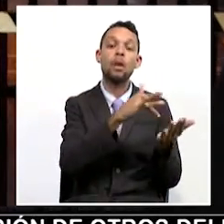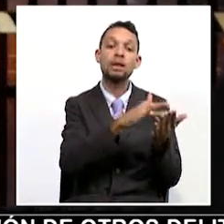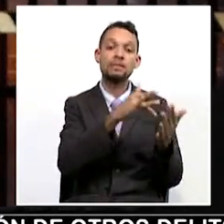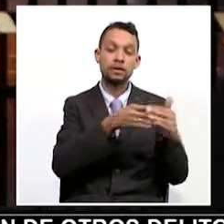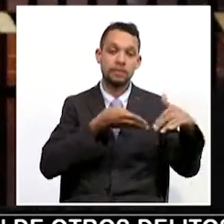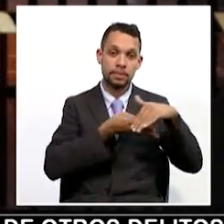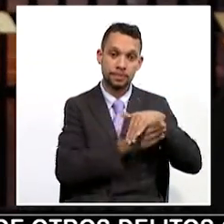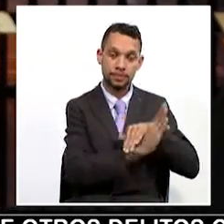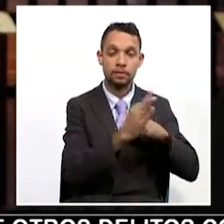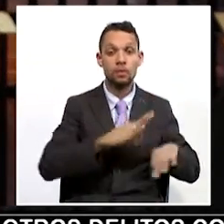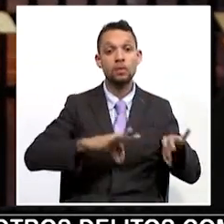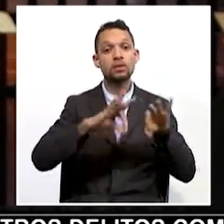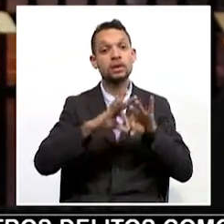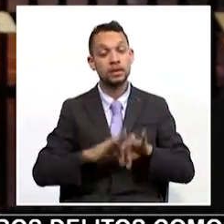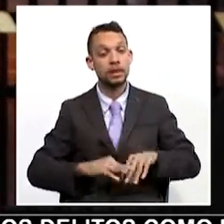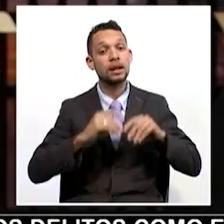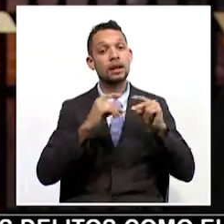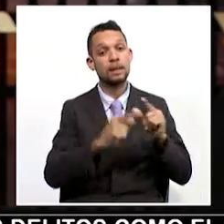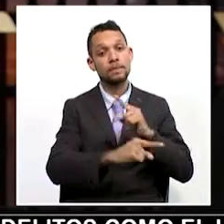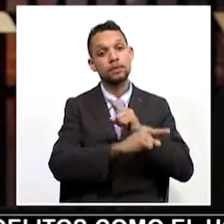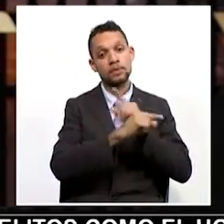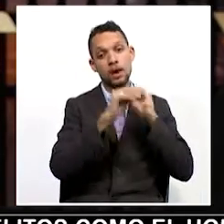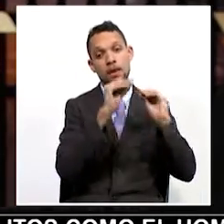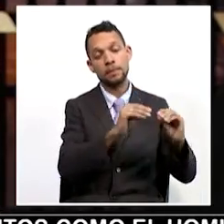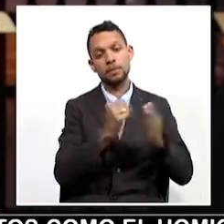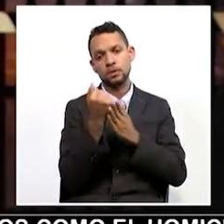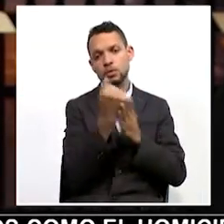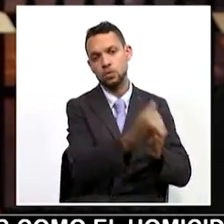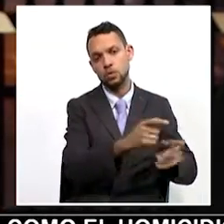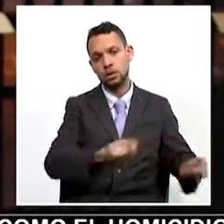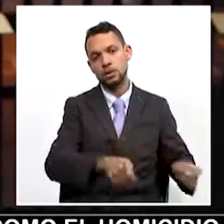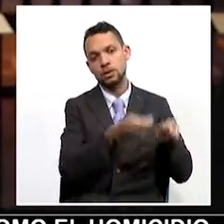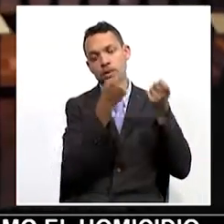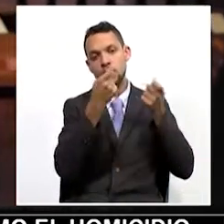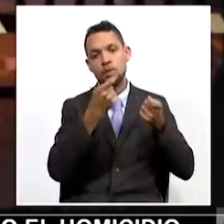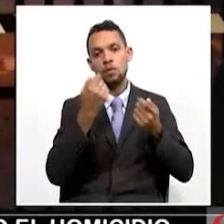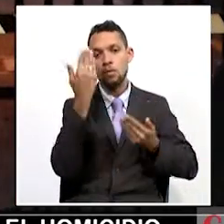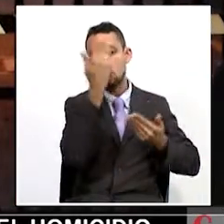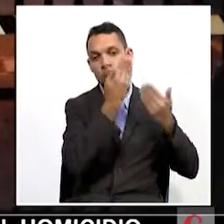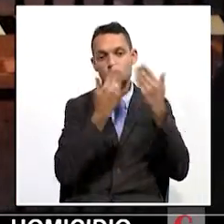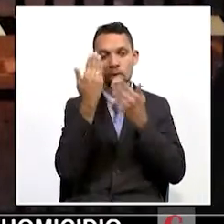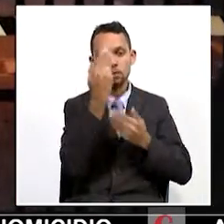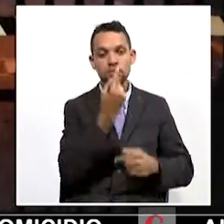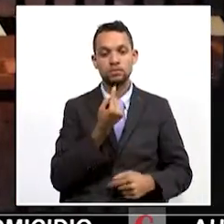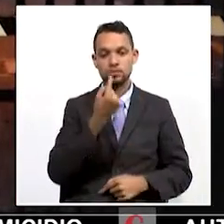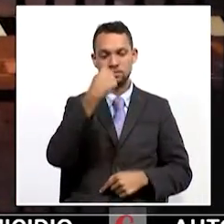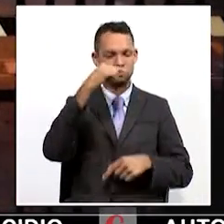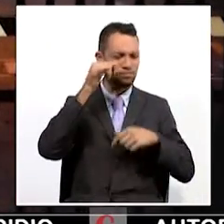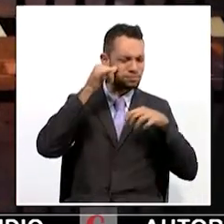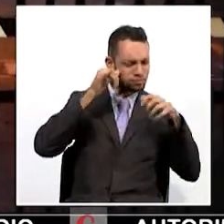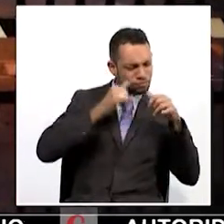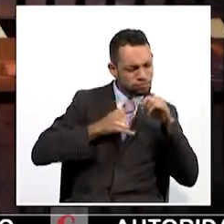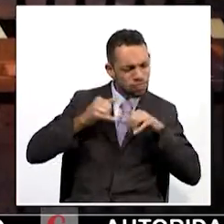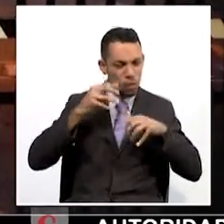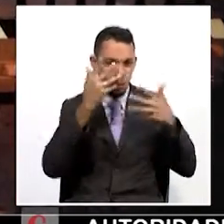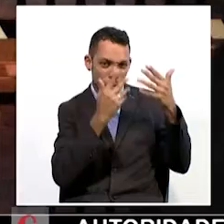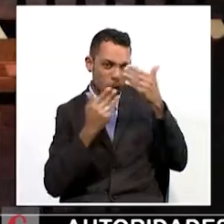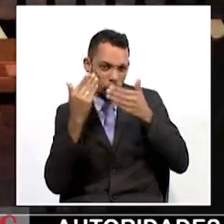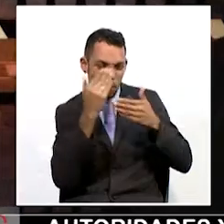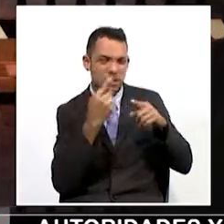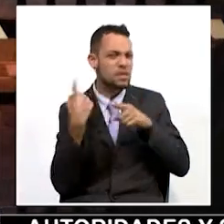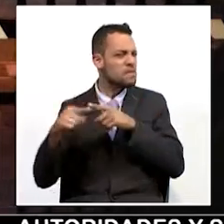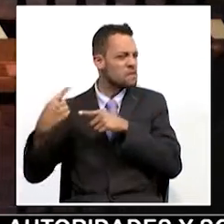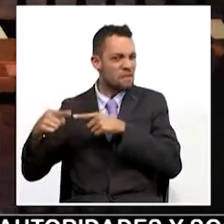sintomático respiratorio y que debe consultar inmediatamente para hacerles unas pruebas, pueden ser baciloscopias, histopatologías, pruebas de PCR,